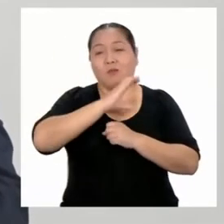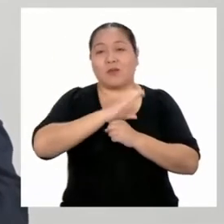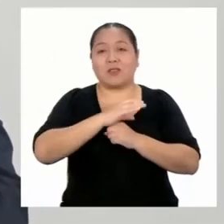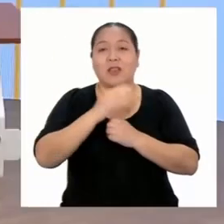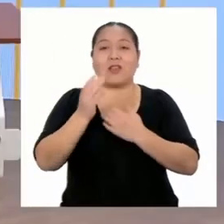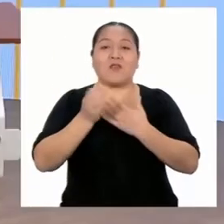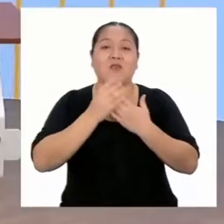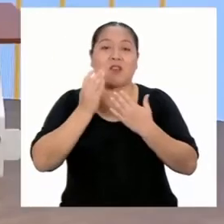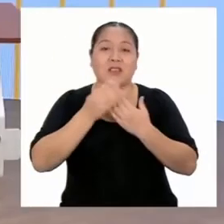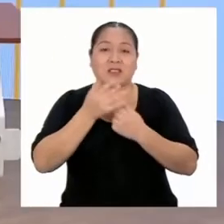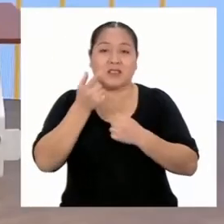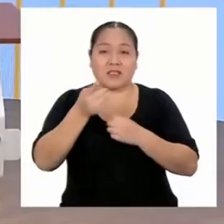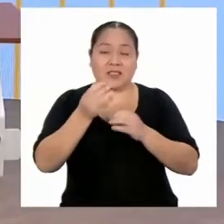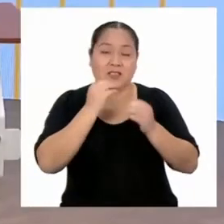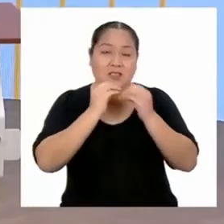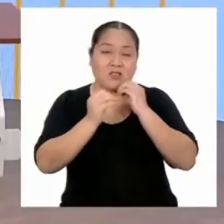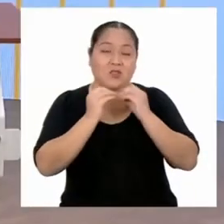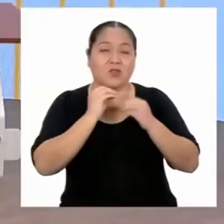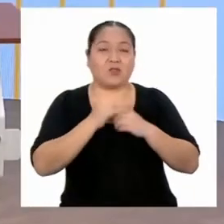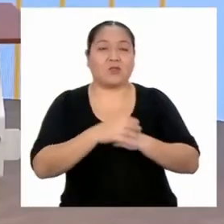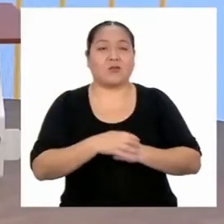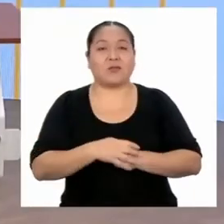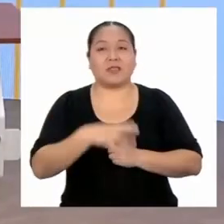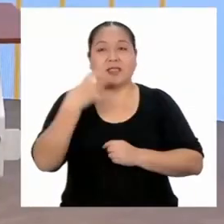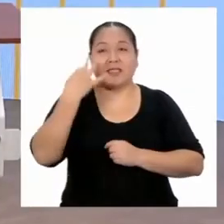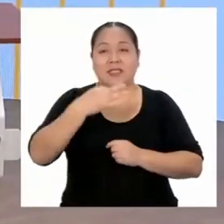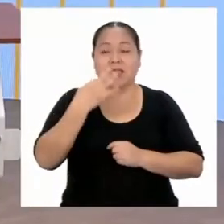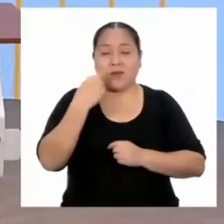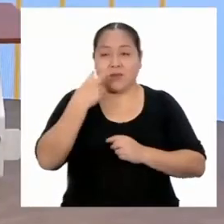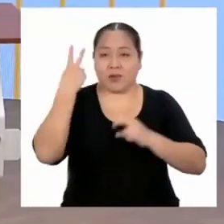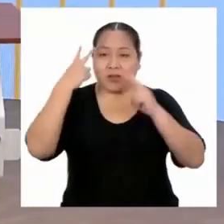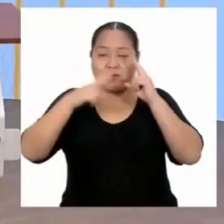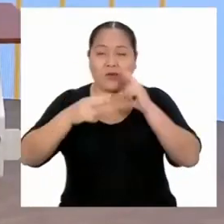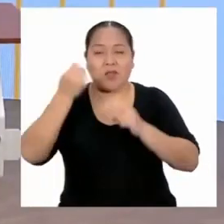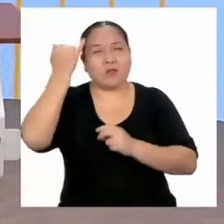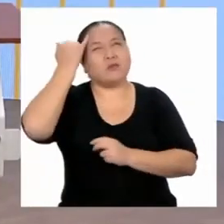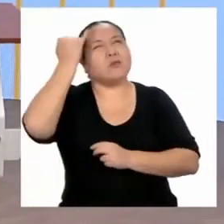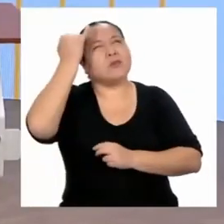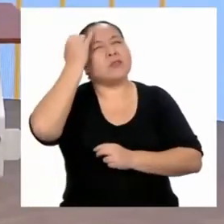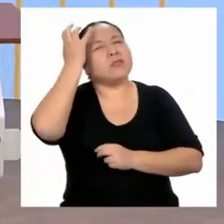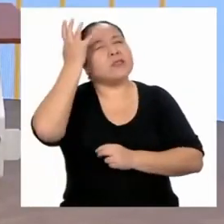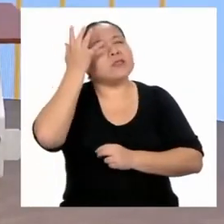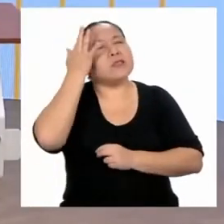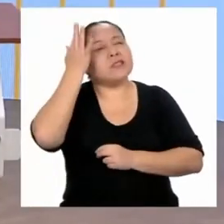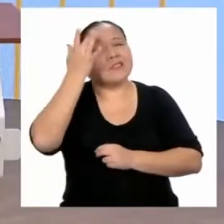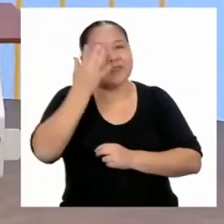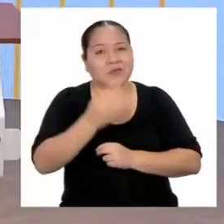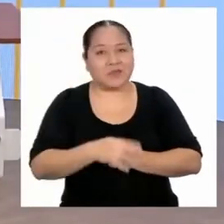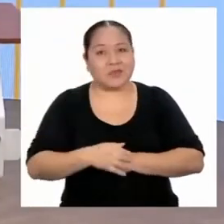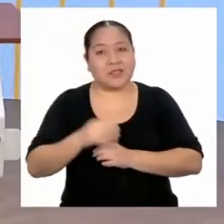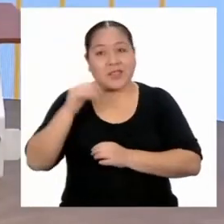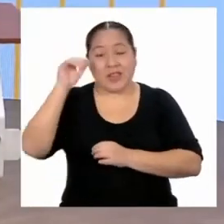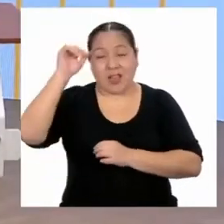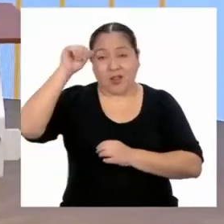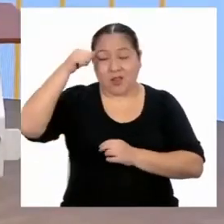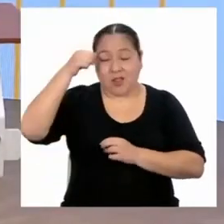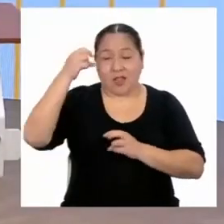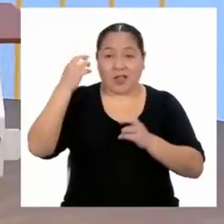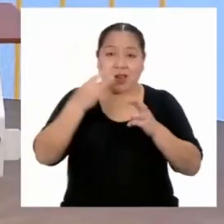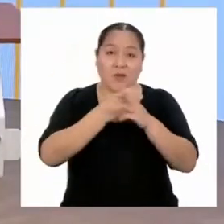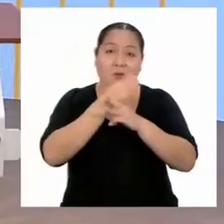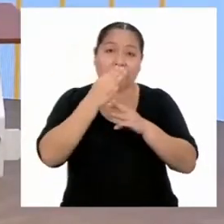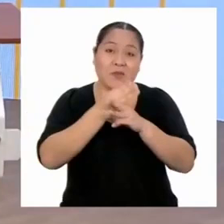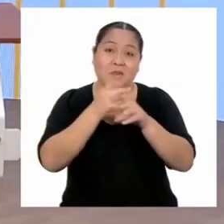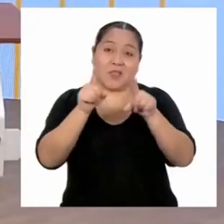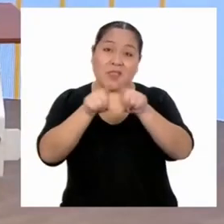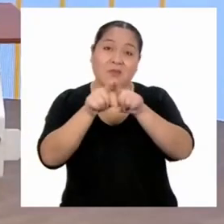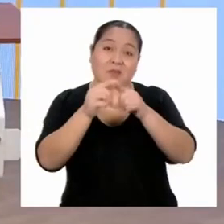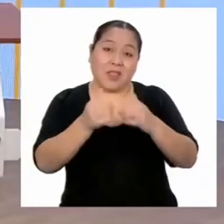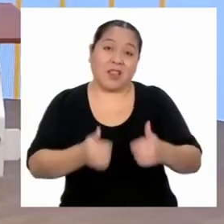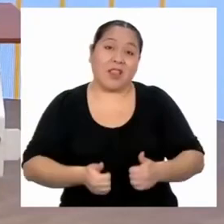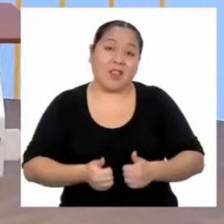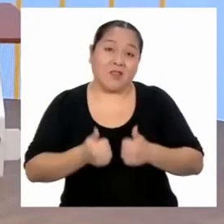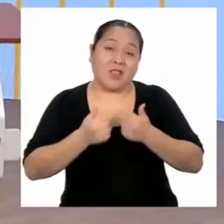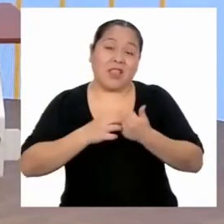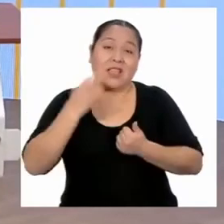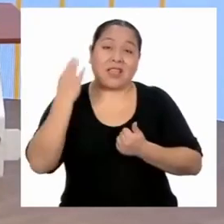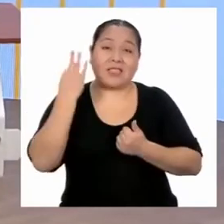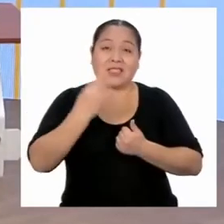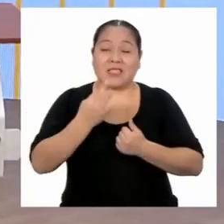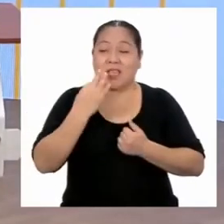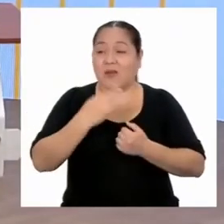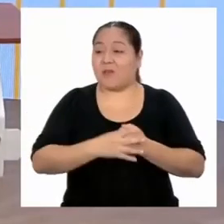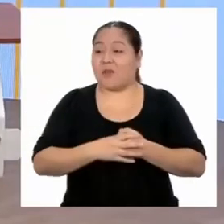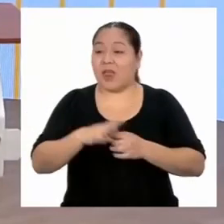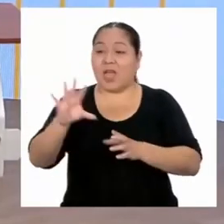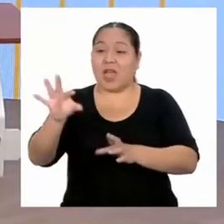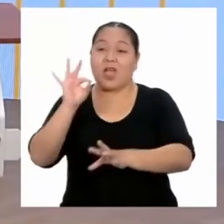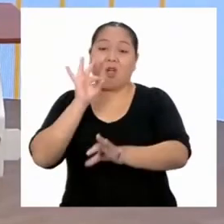resultado. Siempre es cuestión de aplicar tu imaginación. Y recordar que en matemática y en la vida, siempre puedes hallar